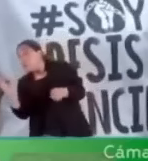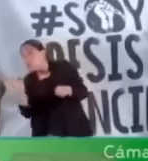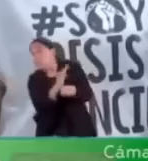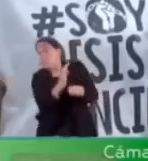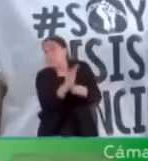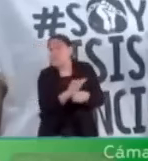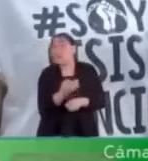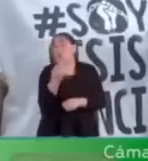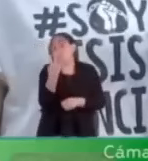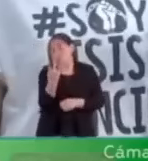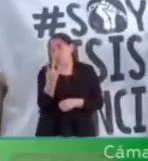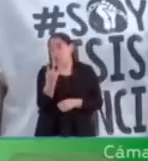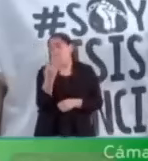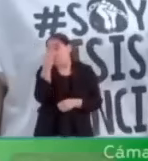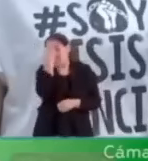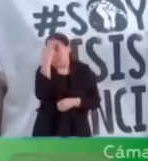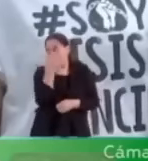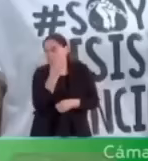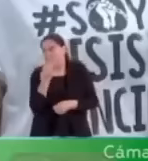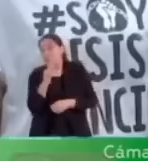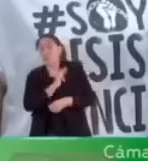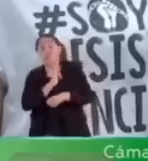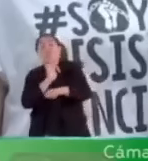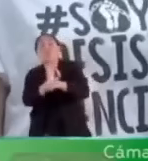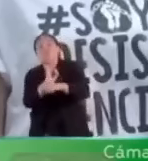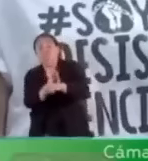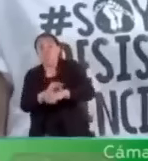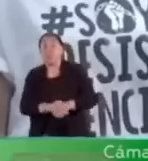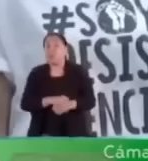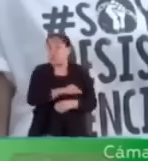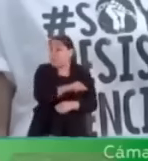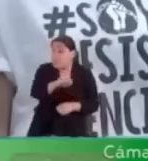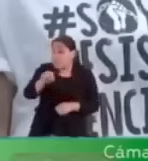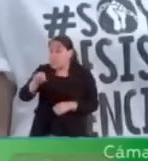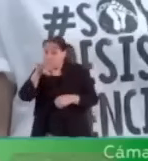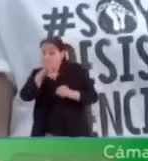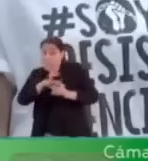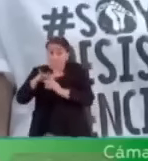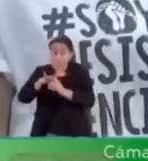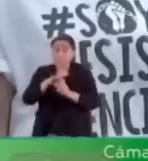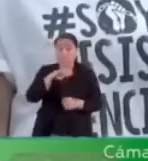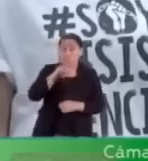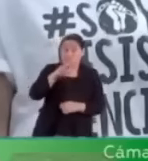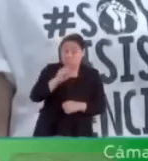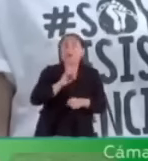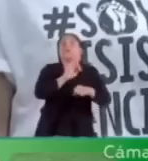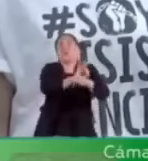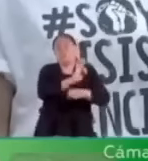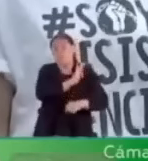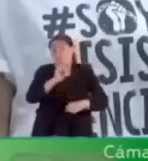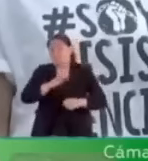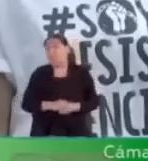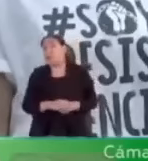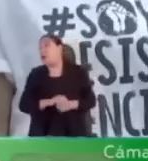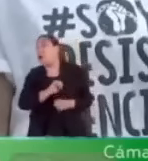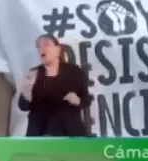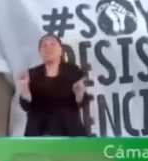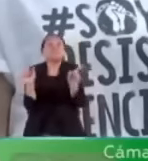se quedaron, vaya, se apegaron a las reglas que